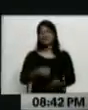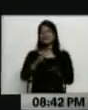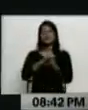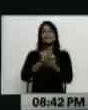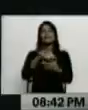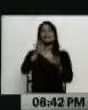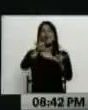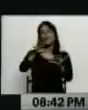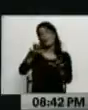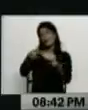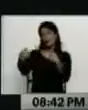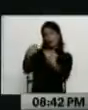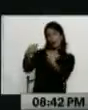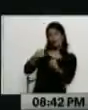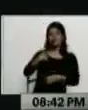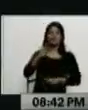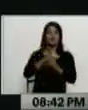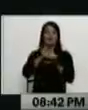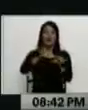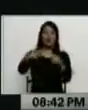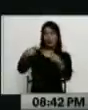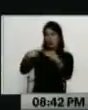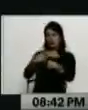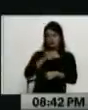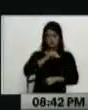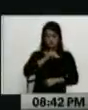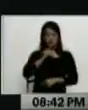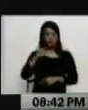bullying me chaleque aban